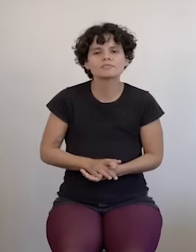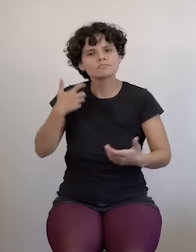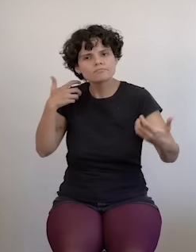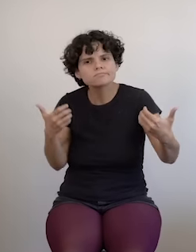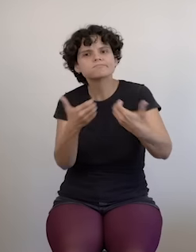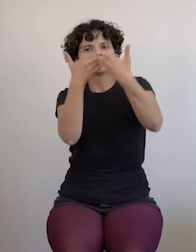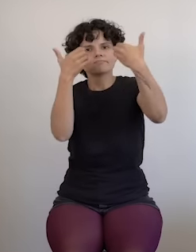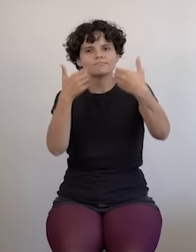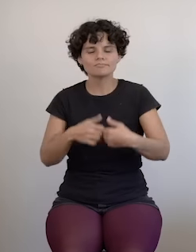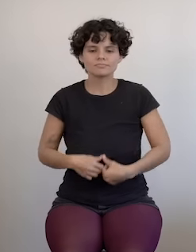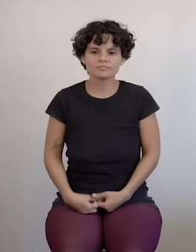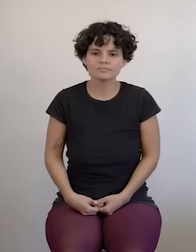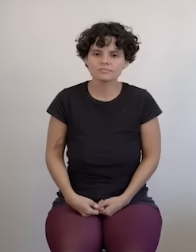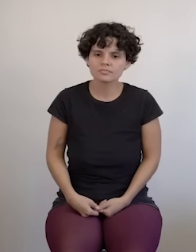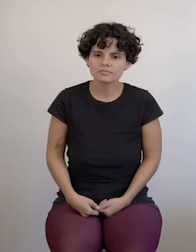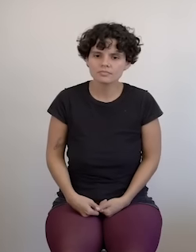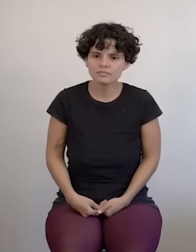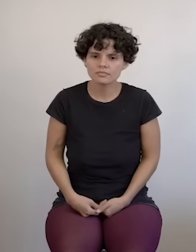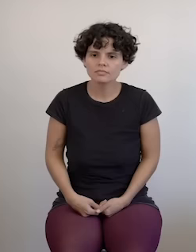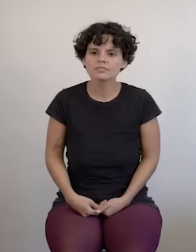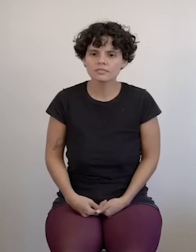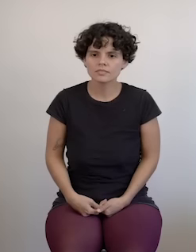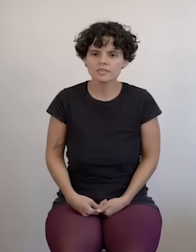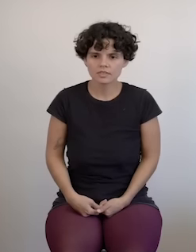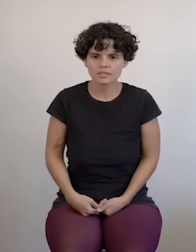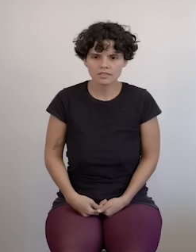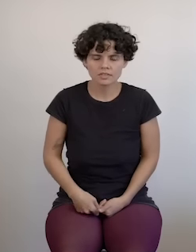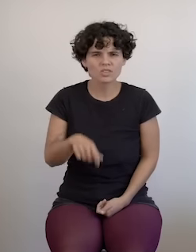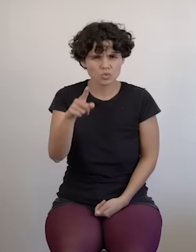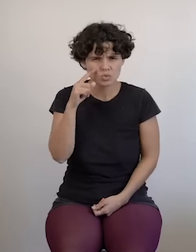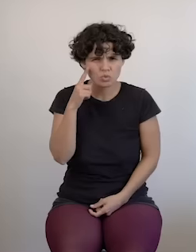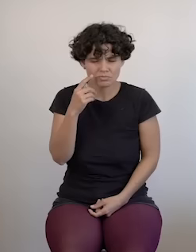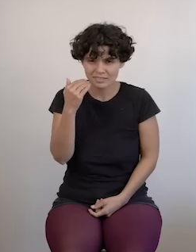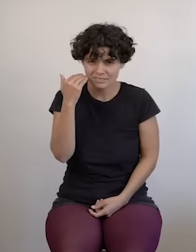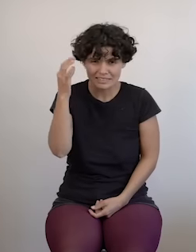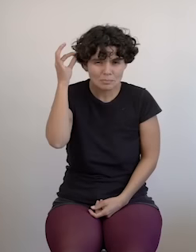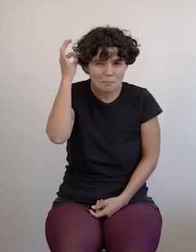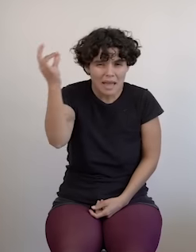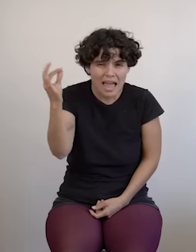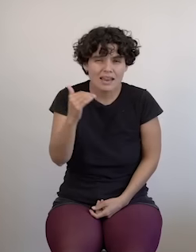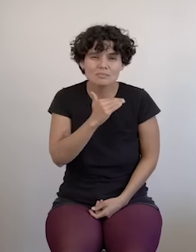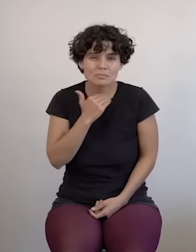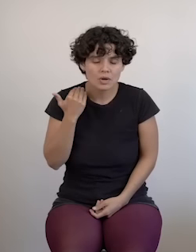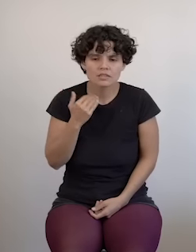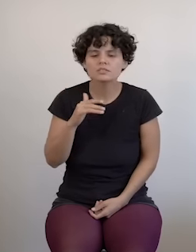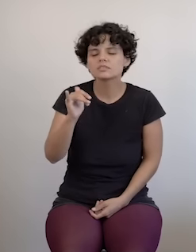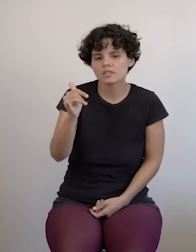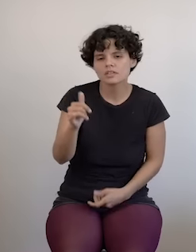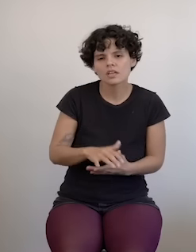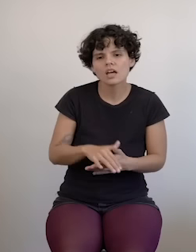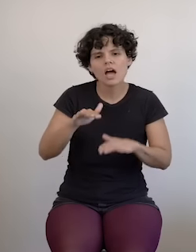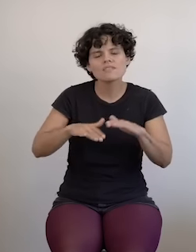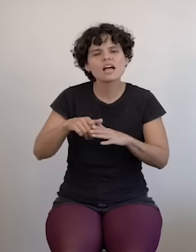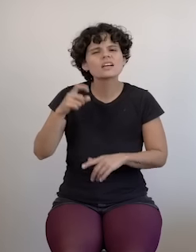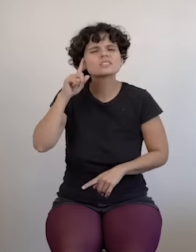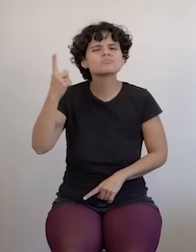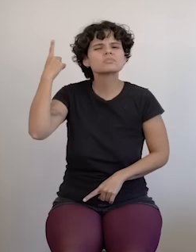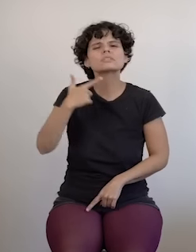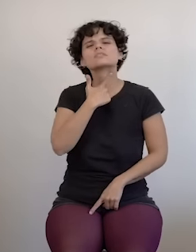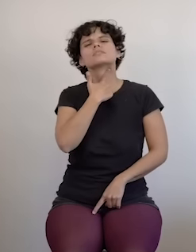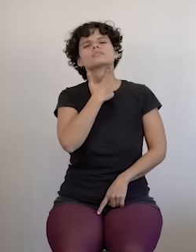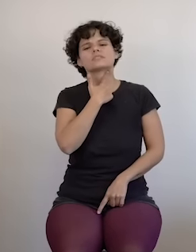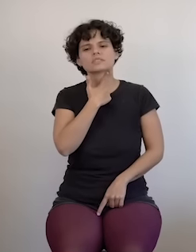Gracias, hermano. Oye, ¿ahí está el borde de la muerte? Sí, hartas veces. Tuve un problema con unos muchachos y a mí me pusieron una cuchilla